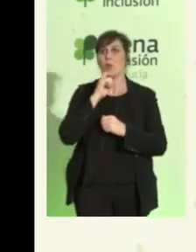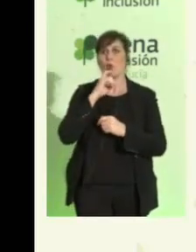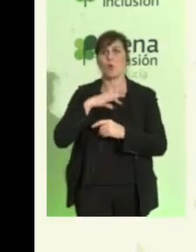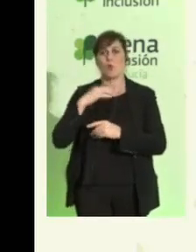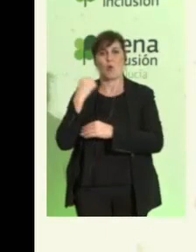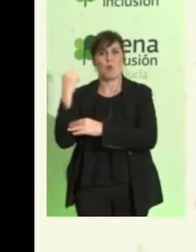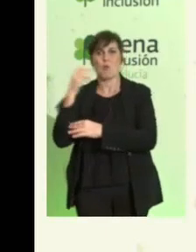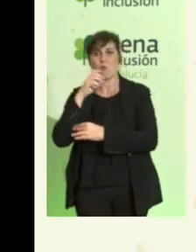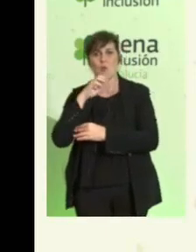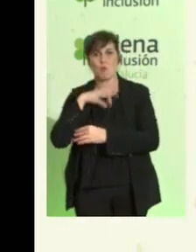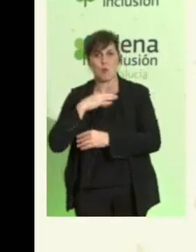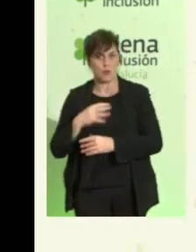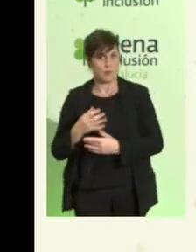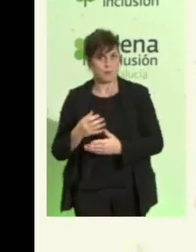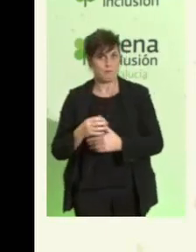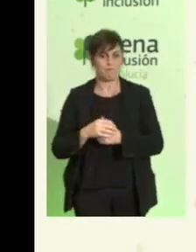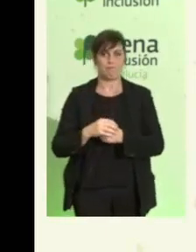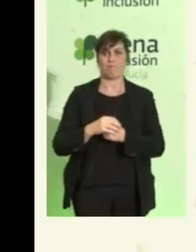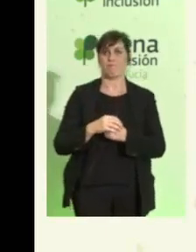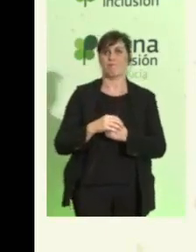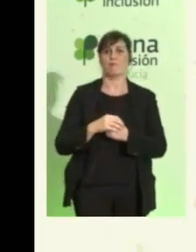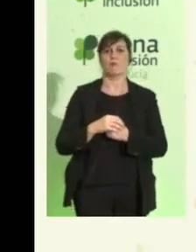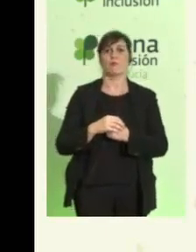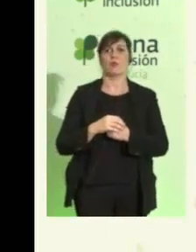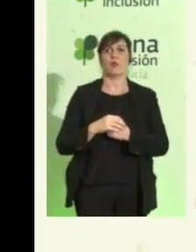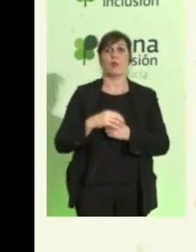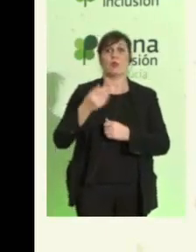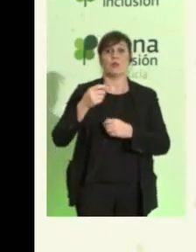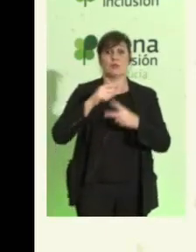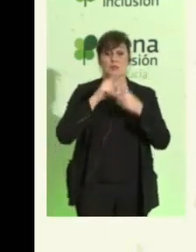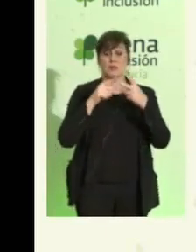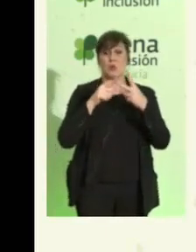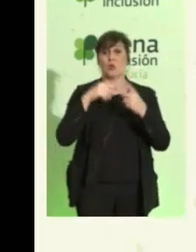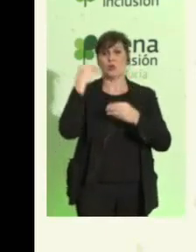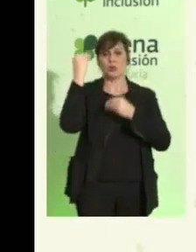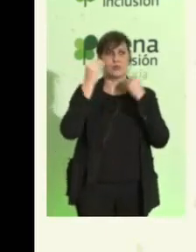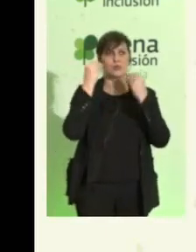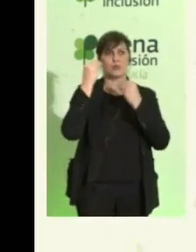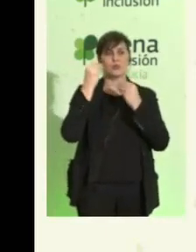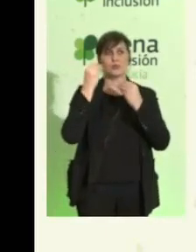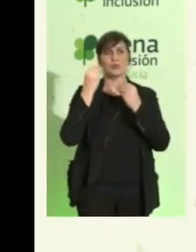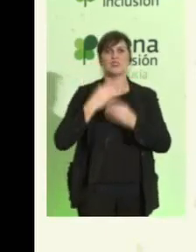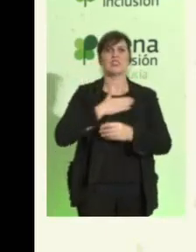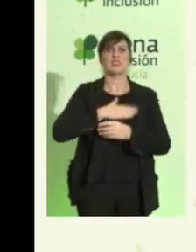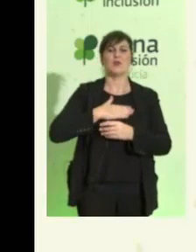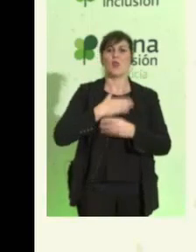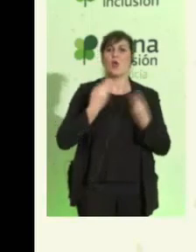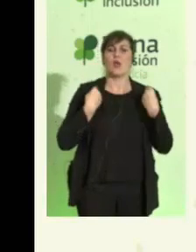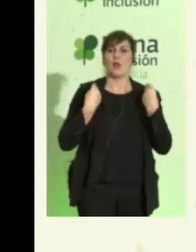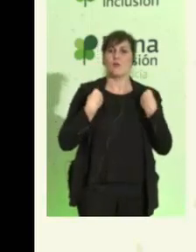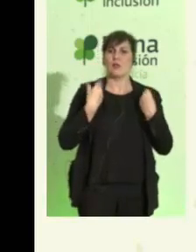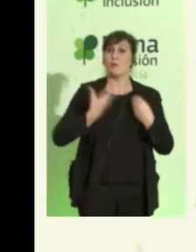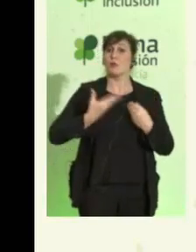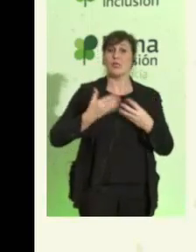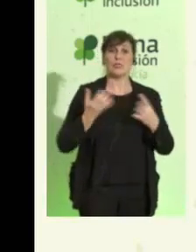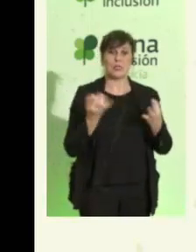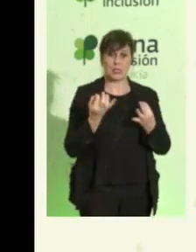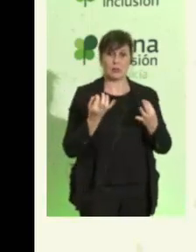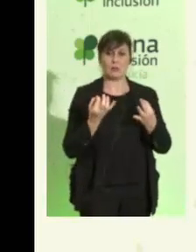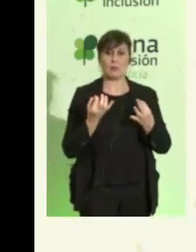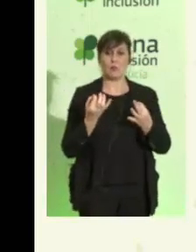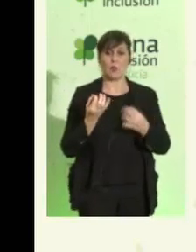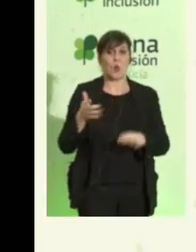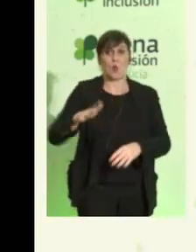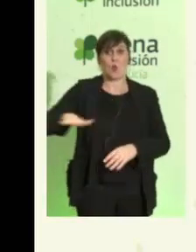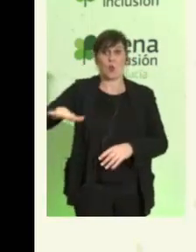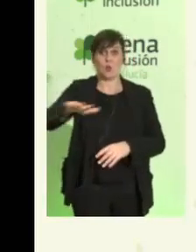La segunda cuestión que pensamos que era importante para nuestra propia satisfacción en la vida es un lugar.